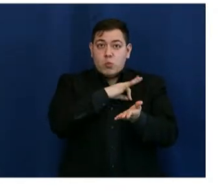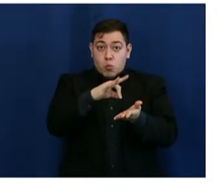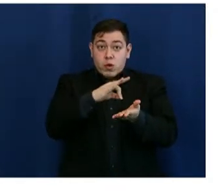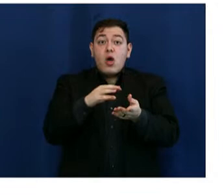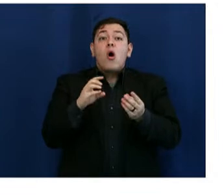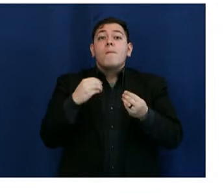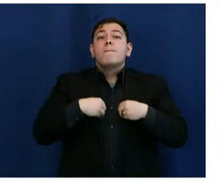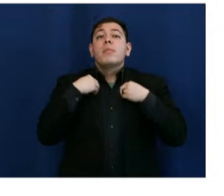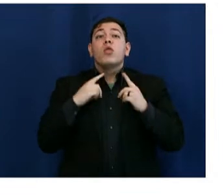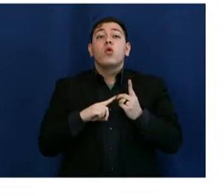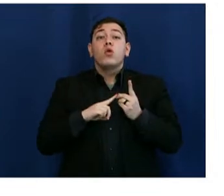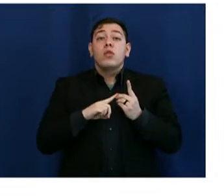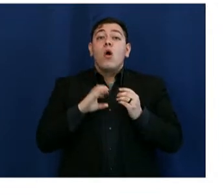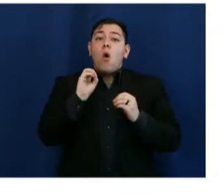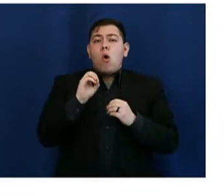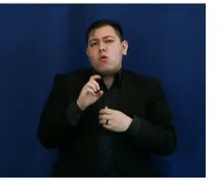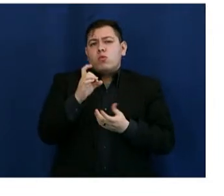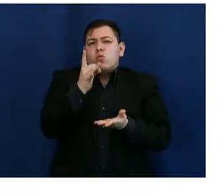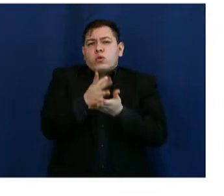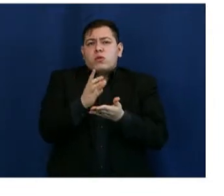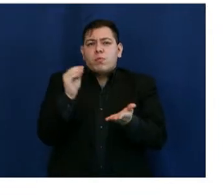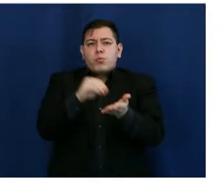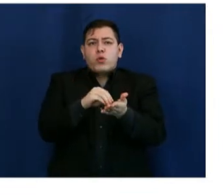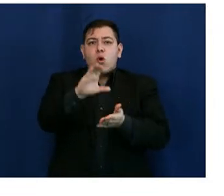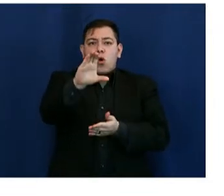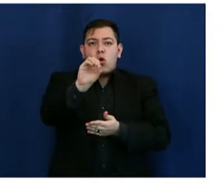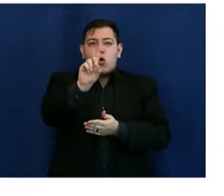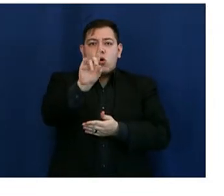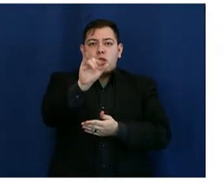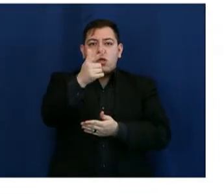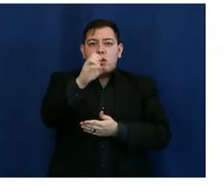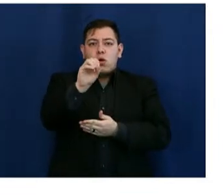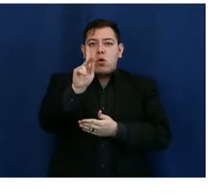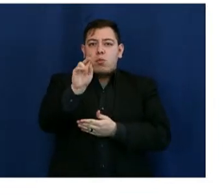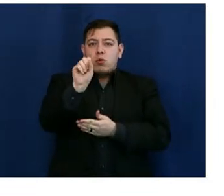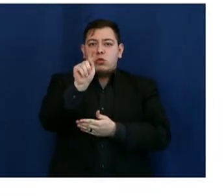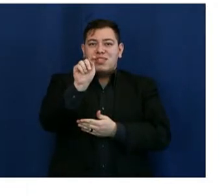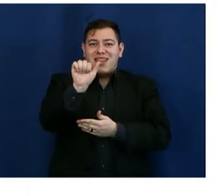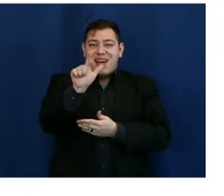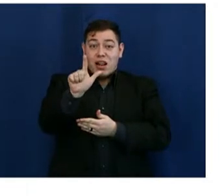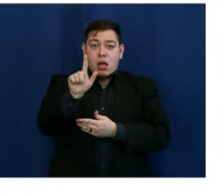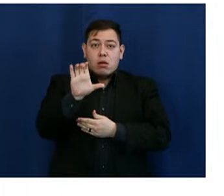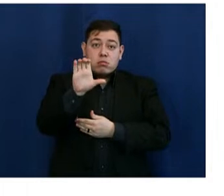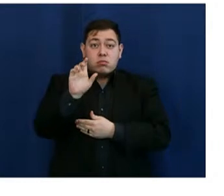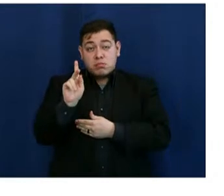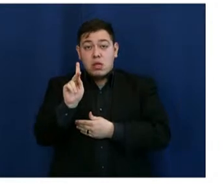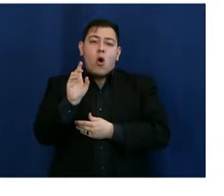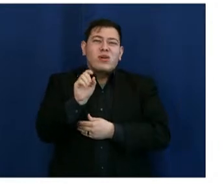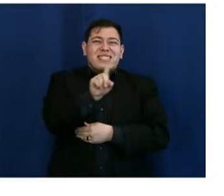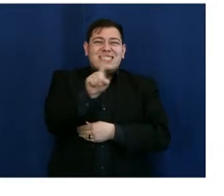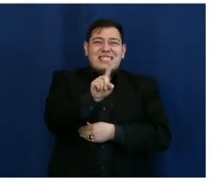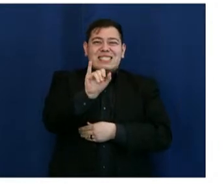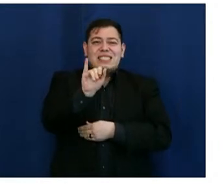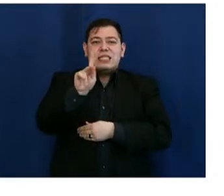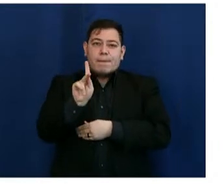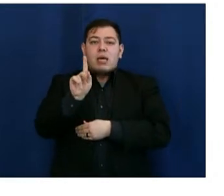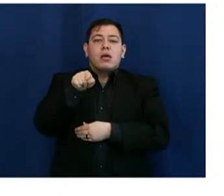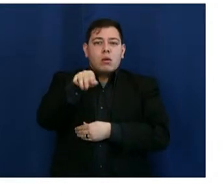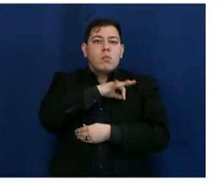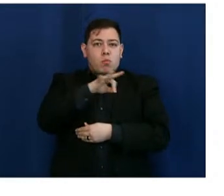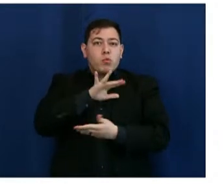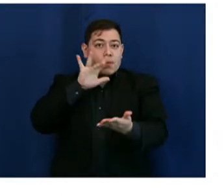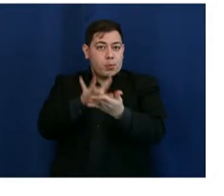de estas orígenes del mapa. Una vez que haya ingresado su dirección o código postal, verá el sitio